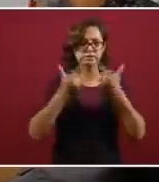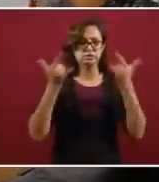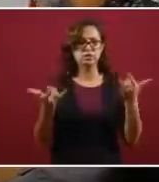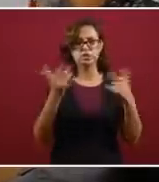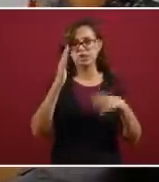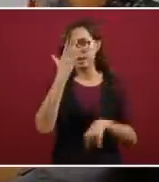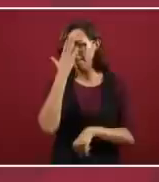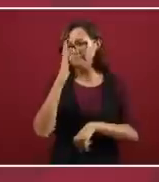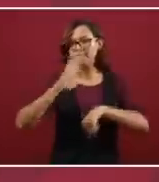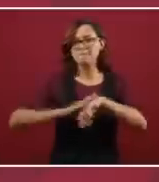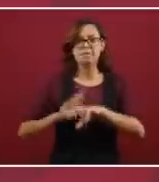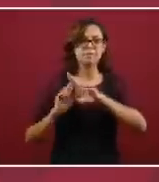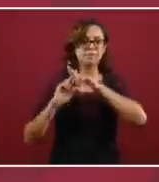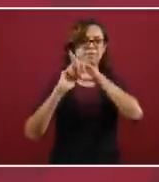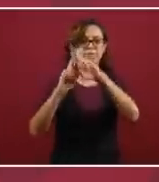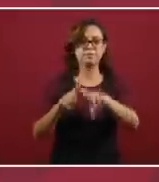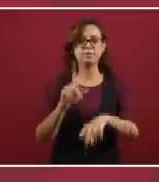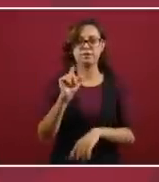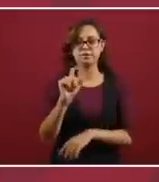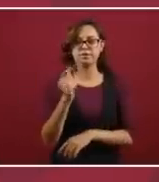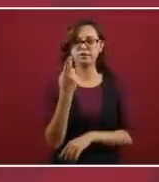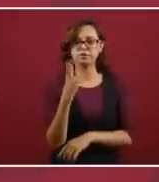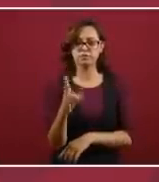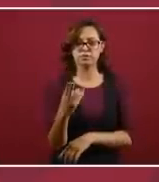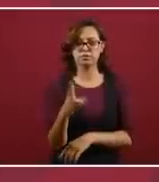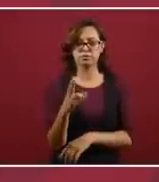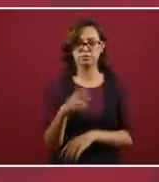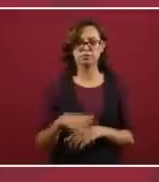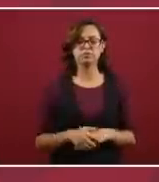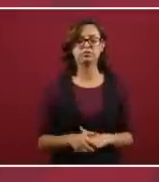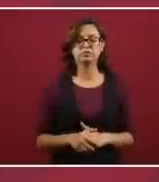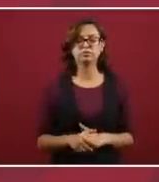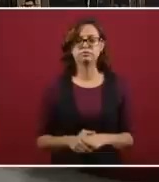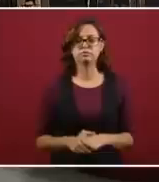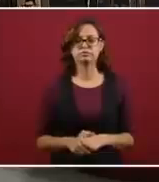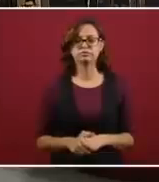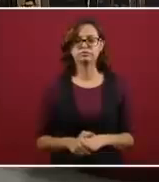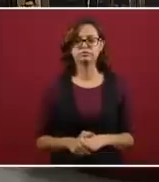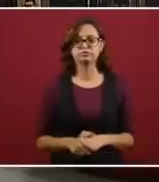la conmemoración del día 20 de noviembre.